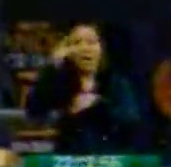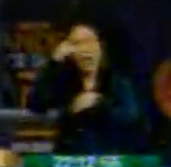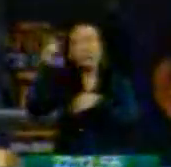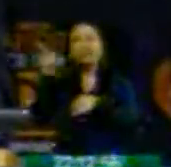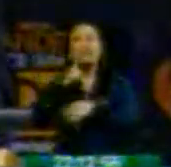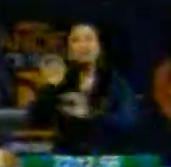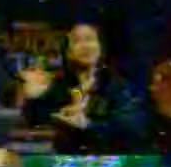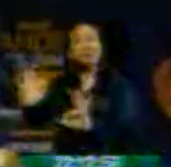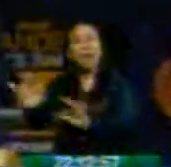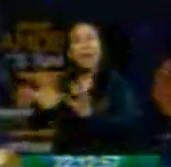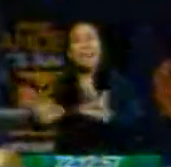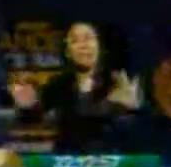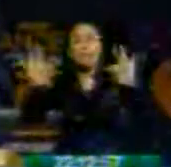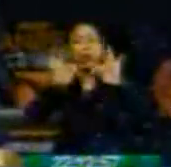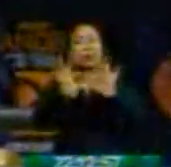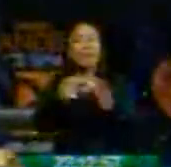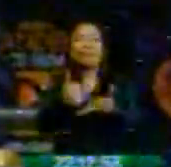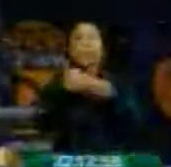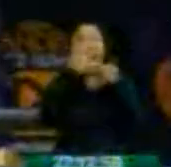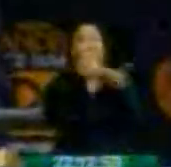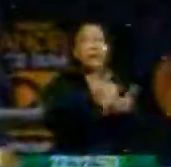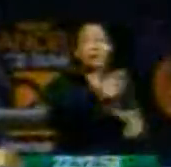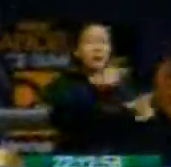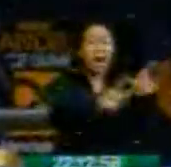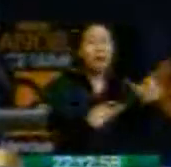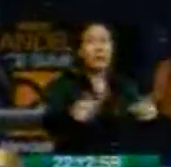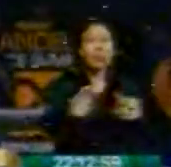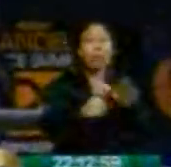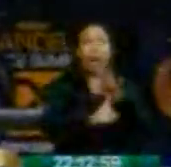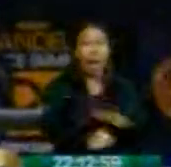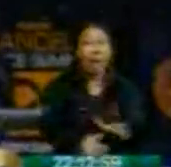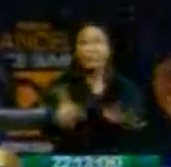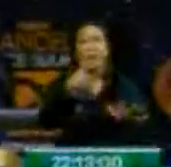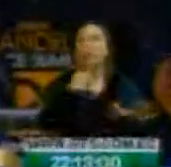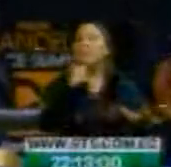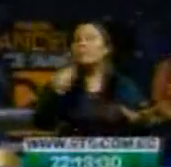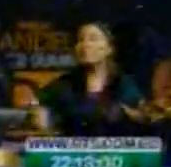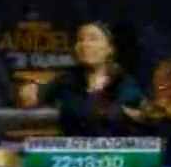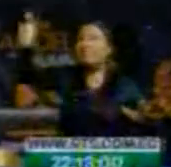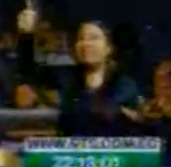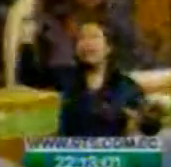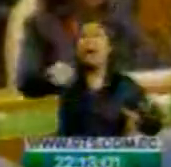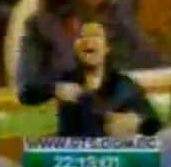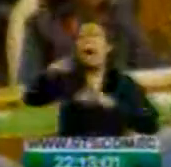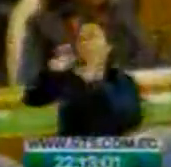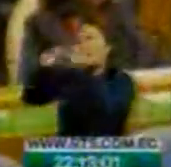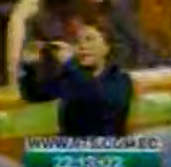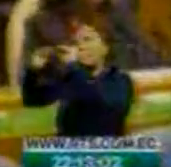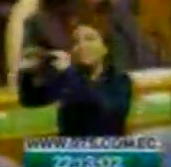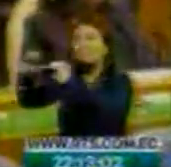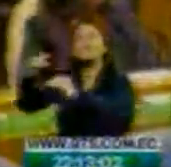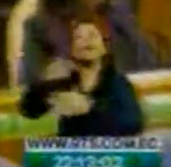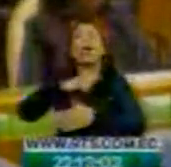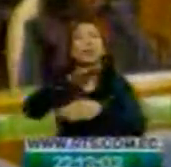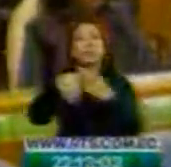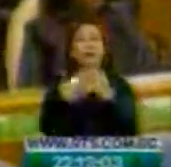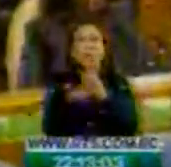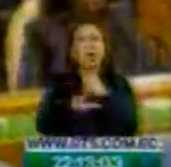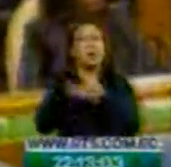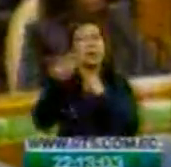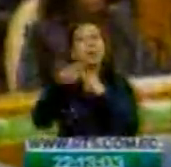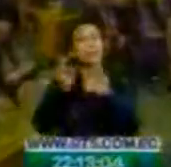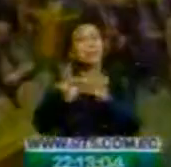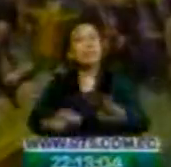oprimidos, sino liberar a los opresores. El presidente Moreno ratificó además su compromiso para construir